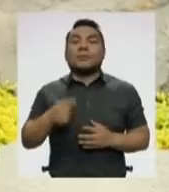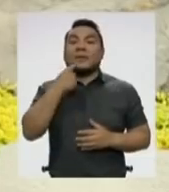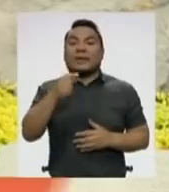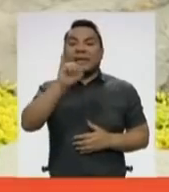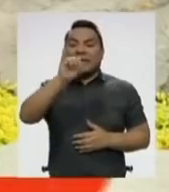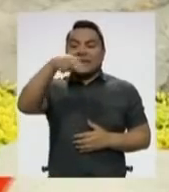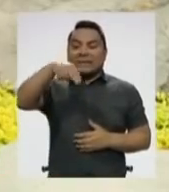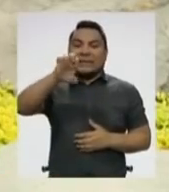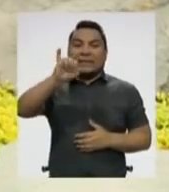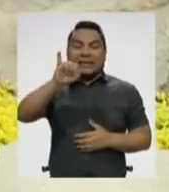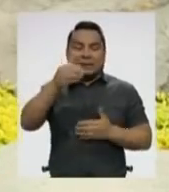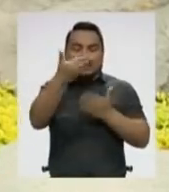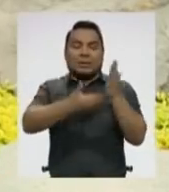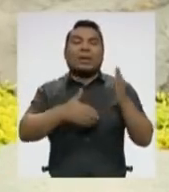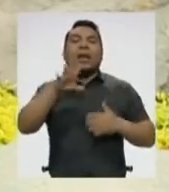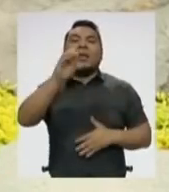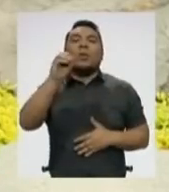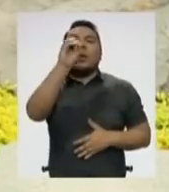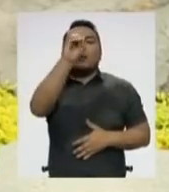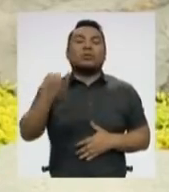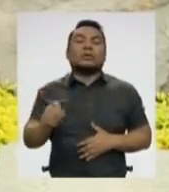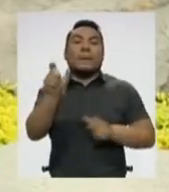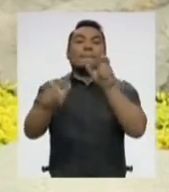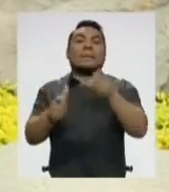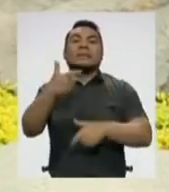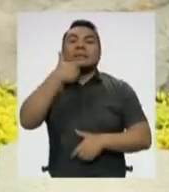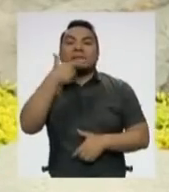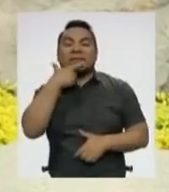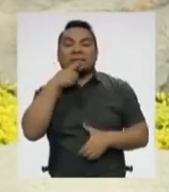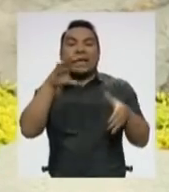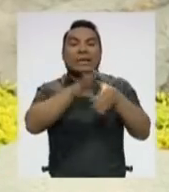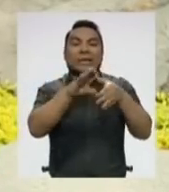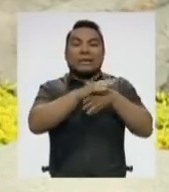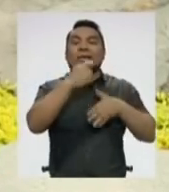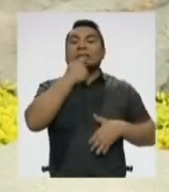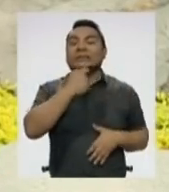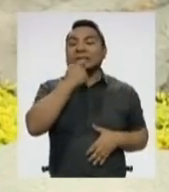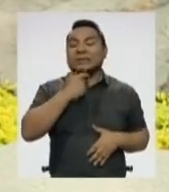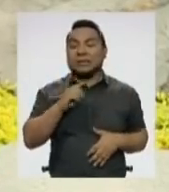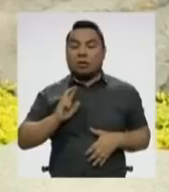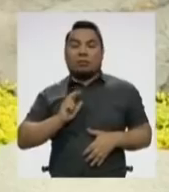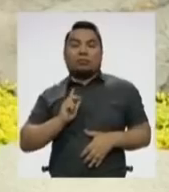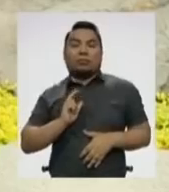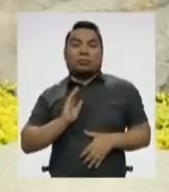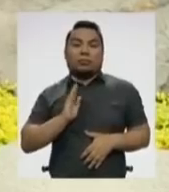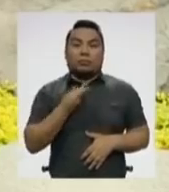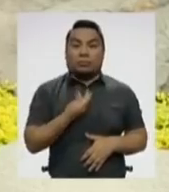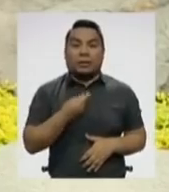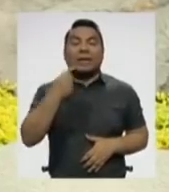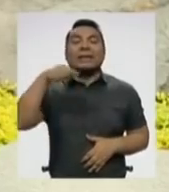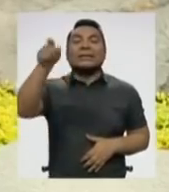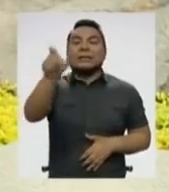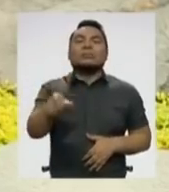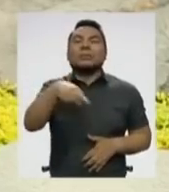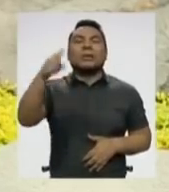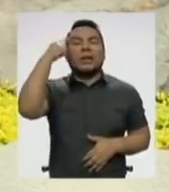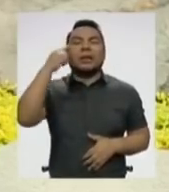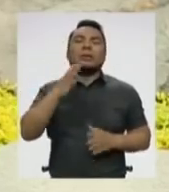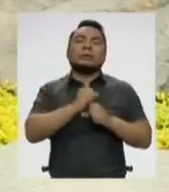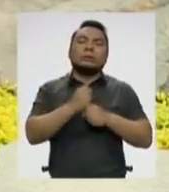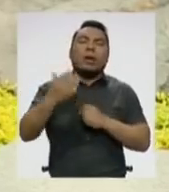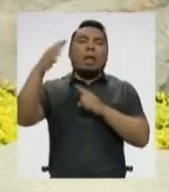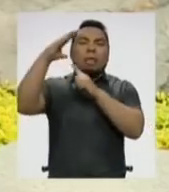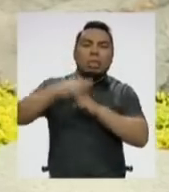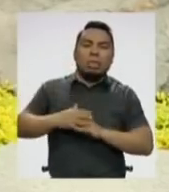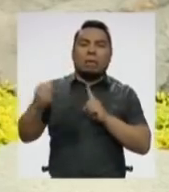INEI, más del 50% de personas lesbianas, gays, bisexuales, trans e intersexuales aseguran haber sufrido algún tipo